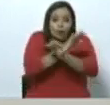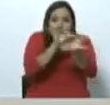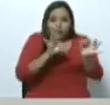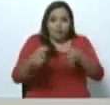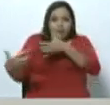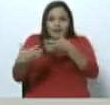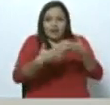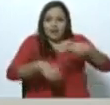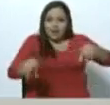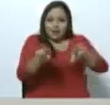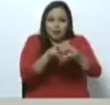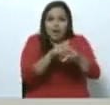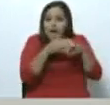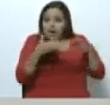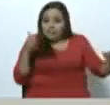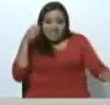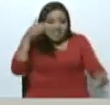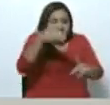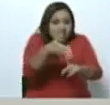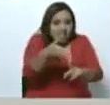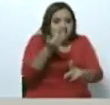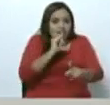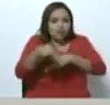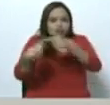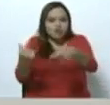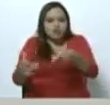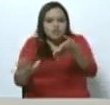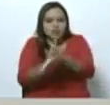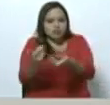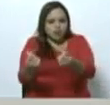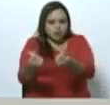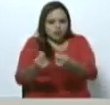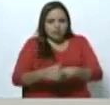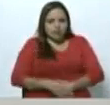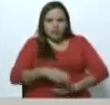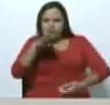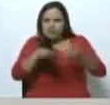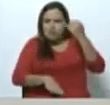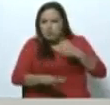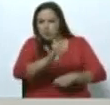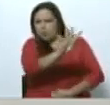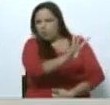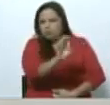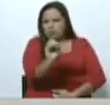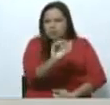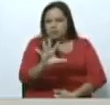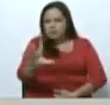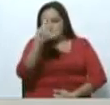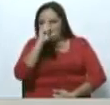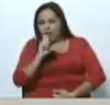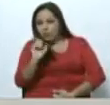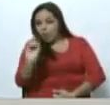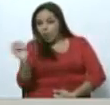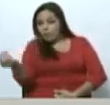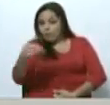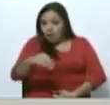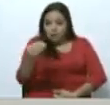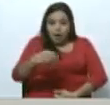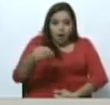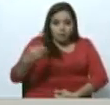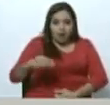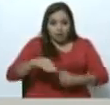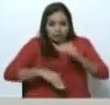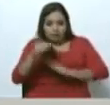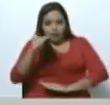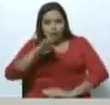guerra abierta contra un país que tiene su impacto en la economía. En los últimos 4 o 5 años, quizás un poco más, podíamos